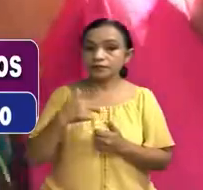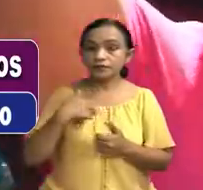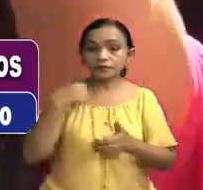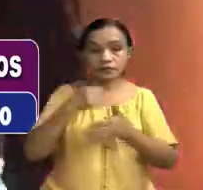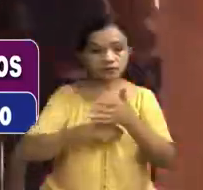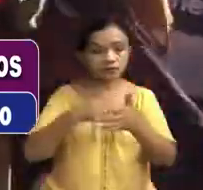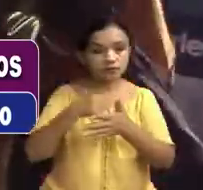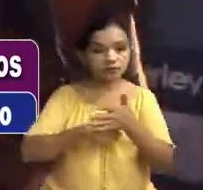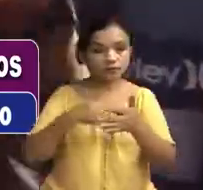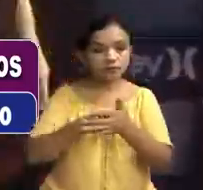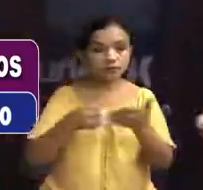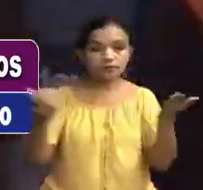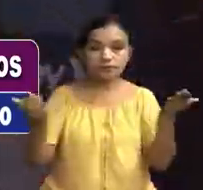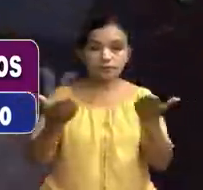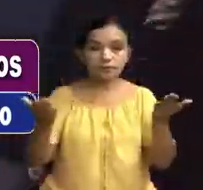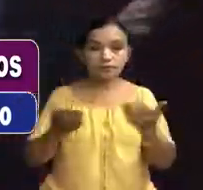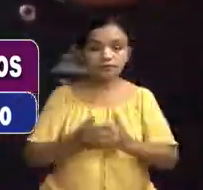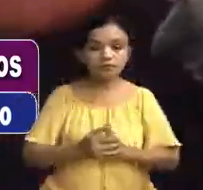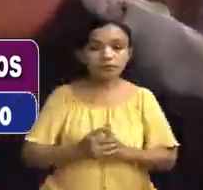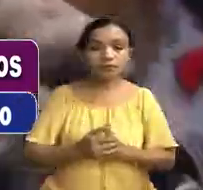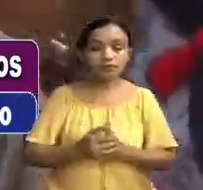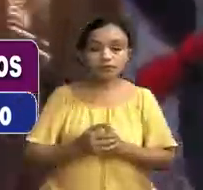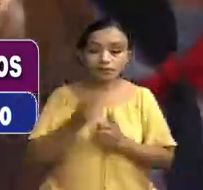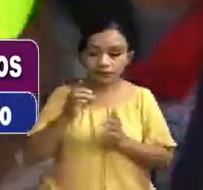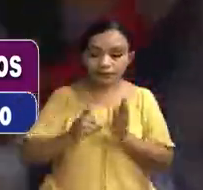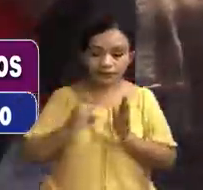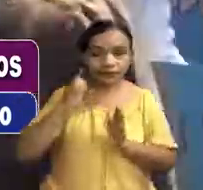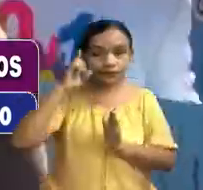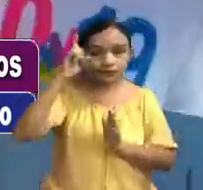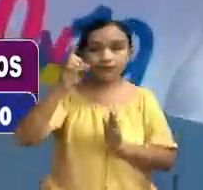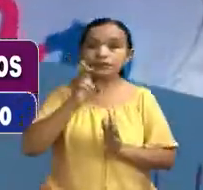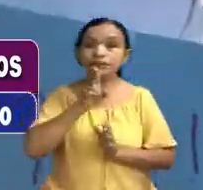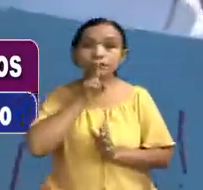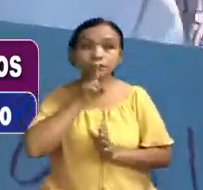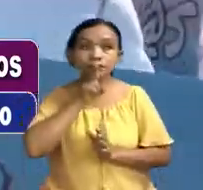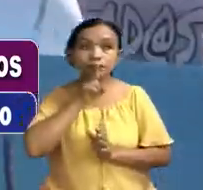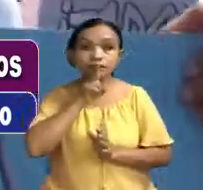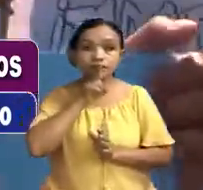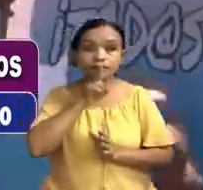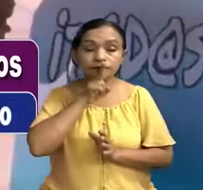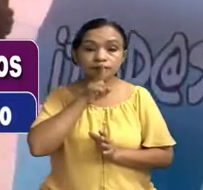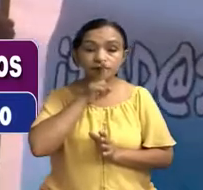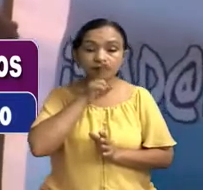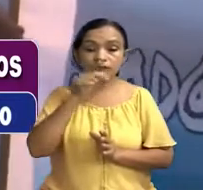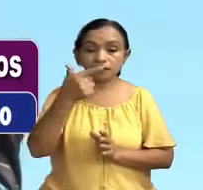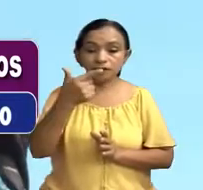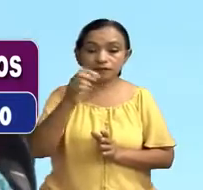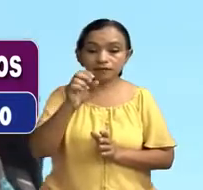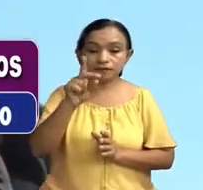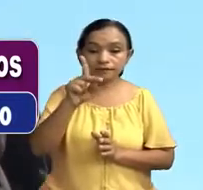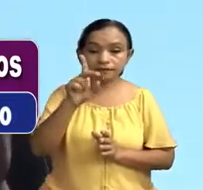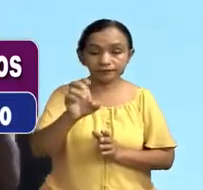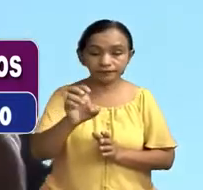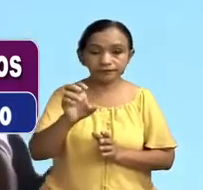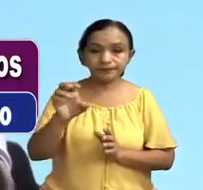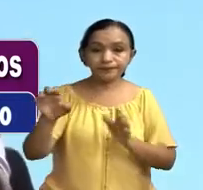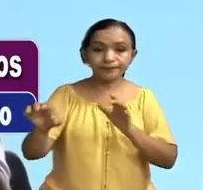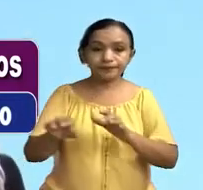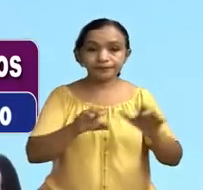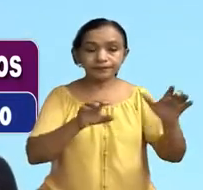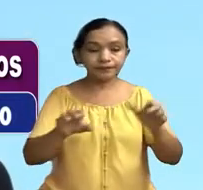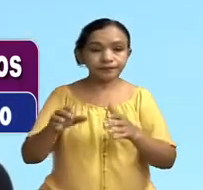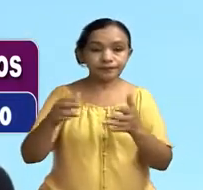batalla política progresista en Honduras. O sea, frente a un golpe, frente a una acción